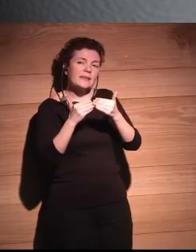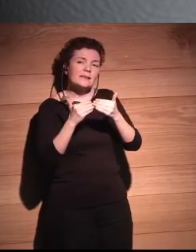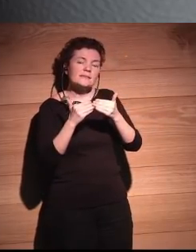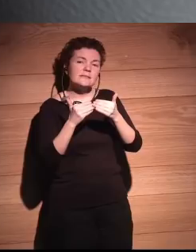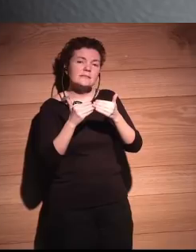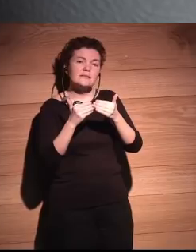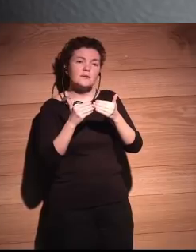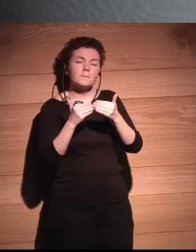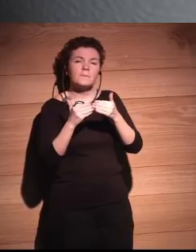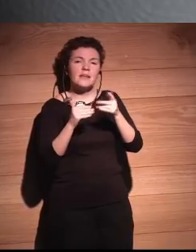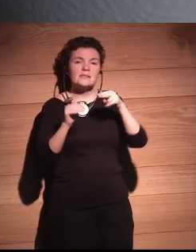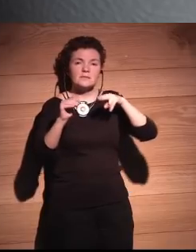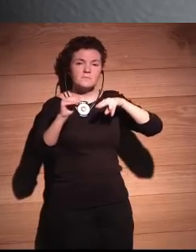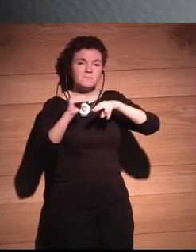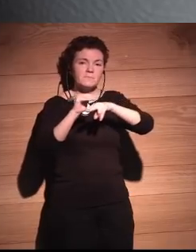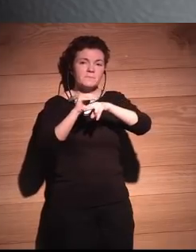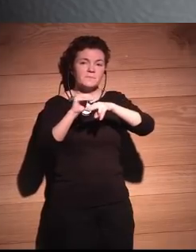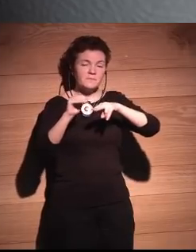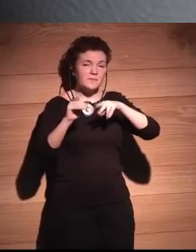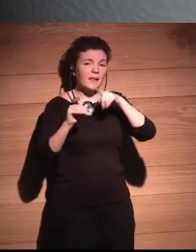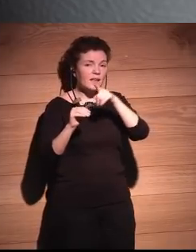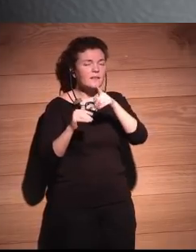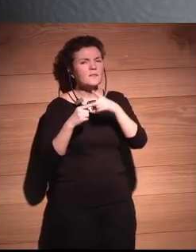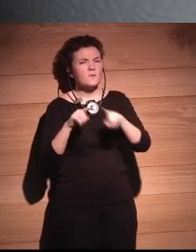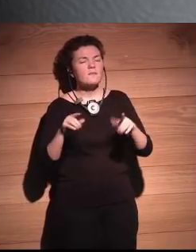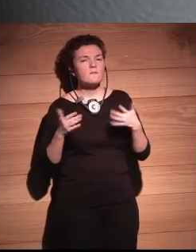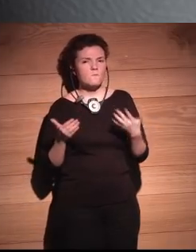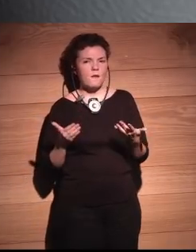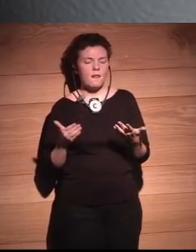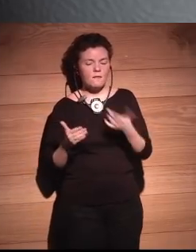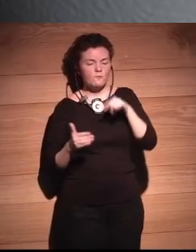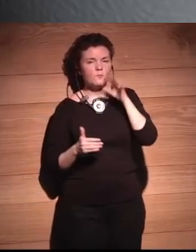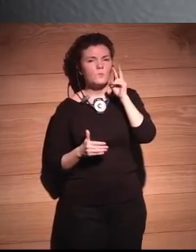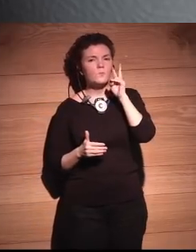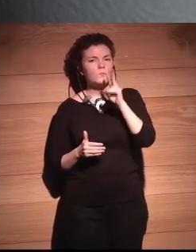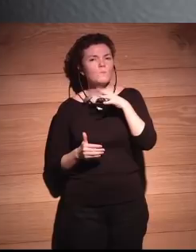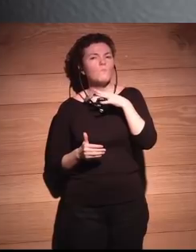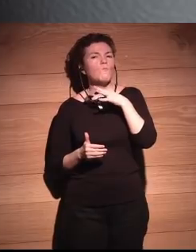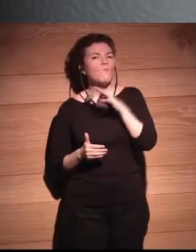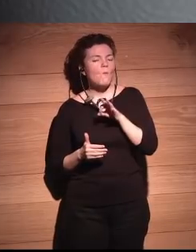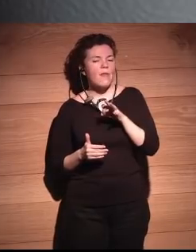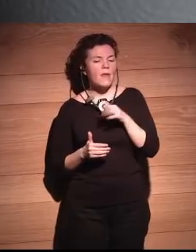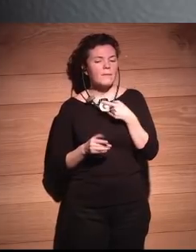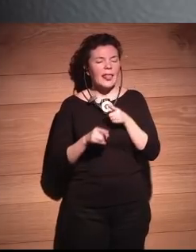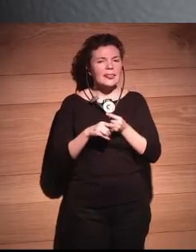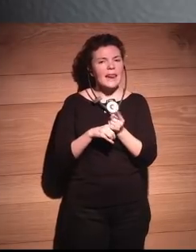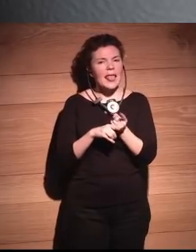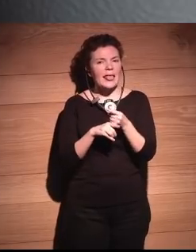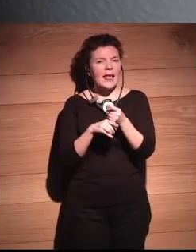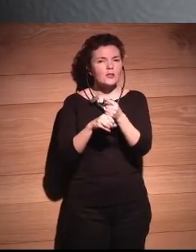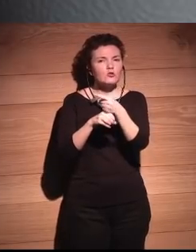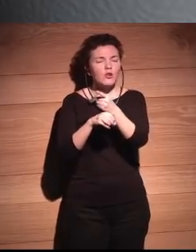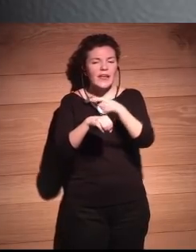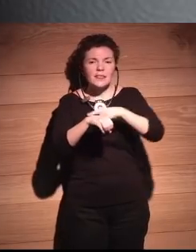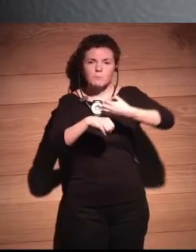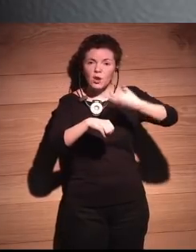este tipo de resonancia magnética. Entonces la diferencia aquí es que podemos ajustar nuestras trayectorias en